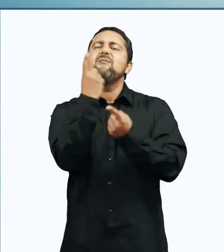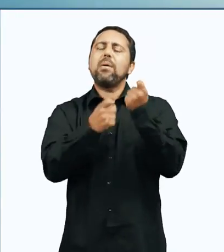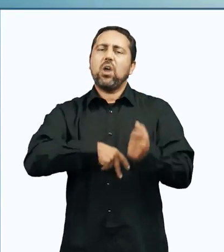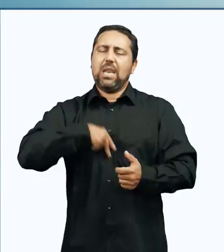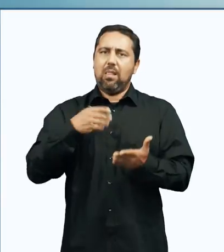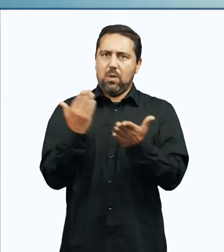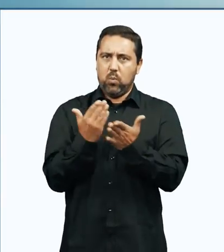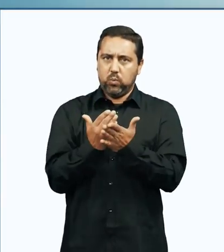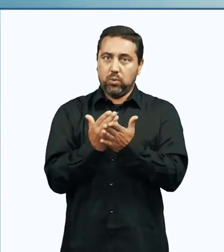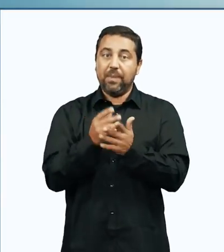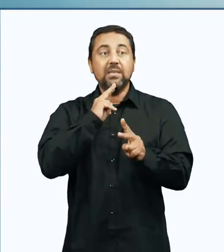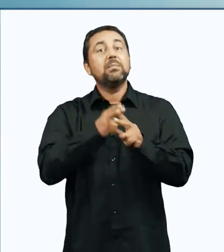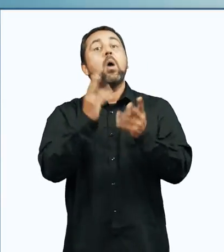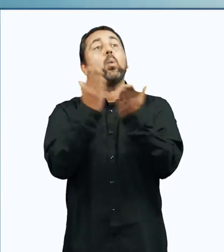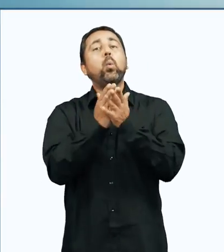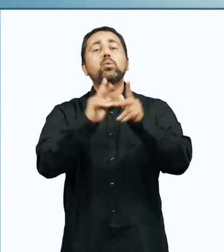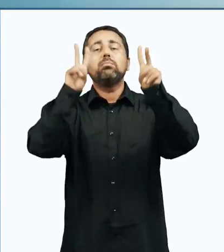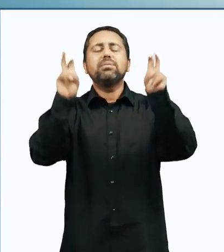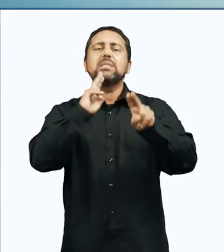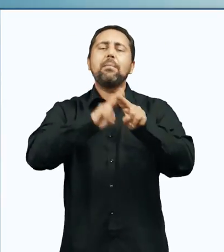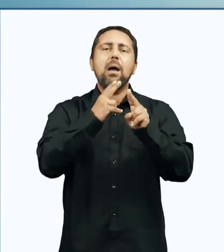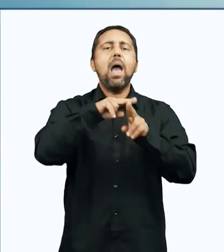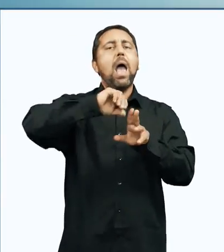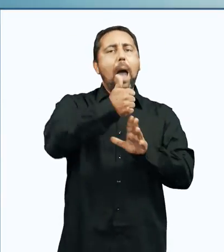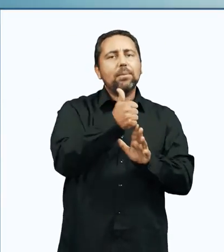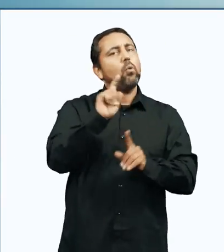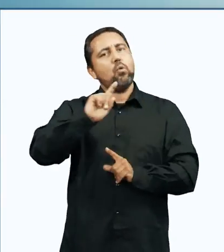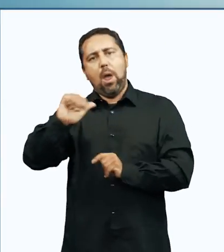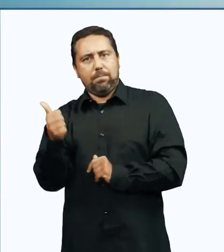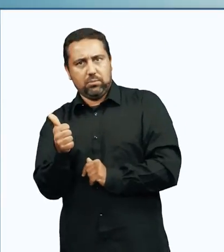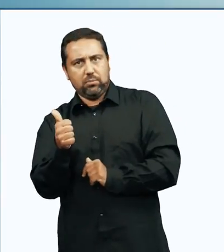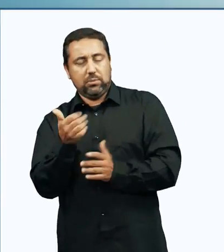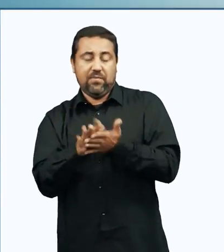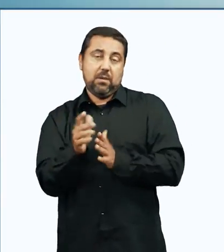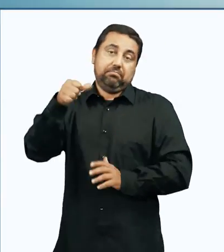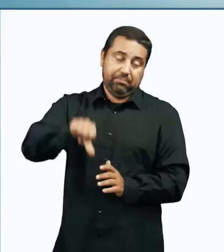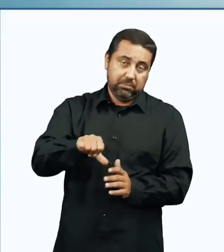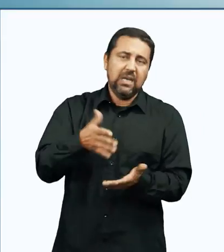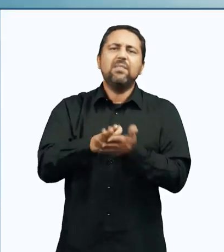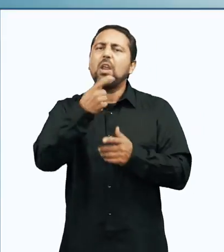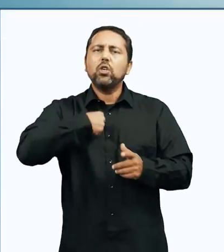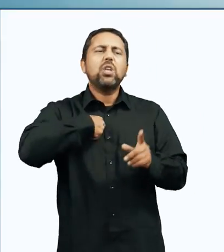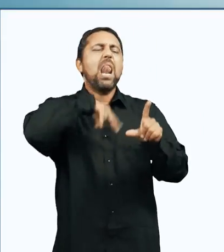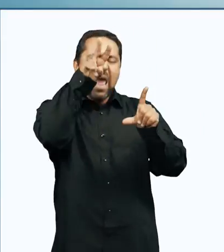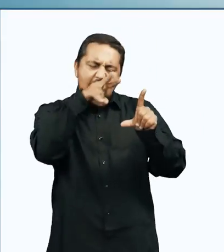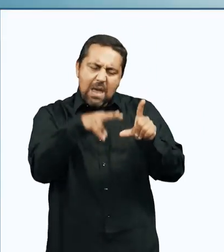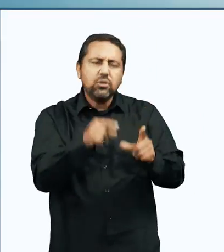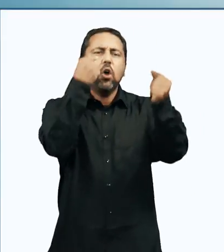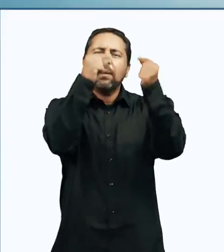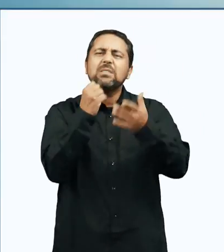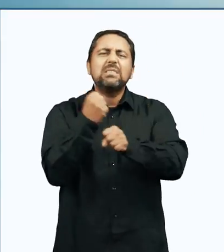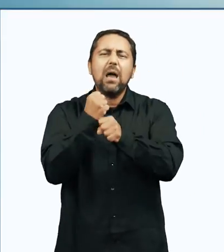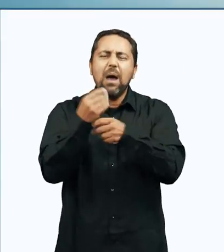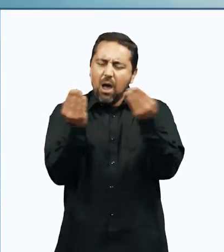del curso el curso es calificado como apto o no apto tenemos que afirmar además que leemos y